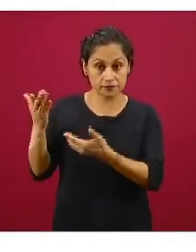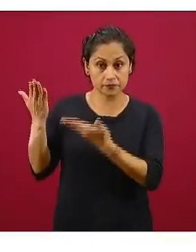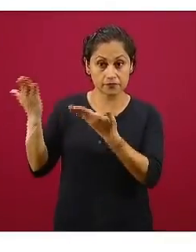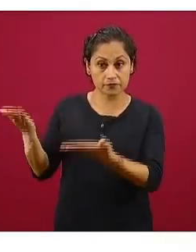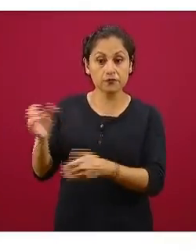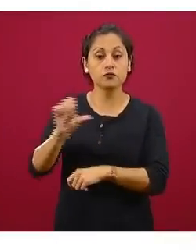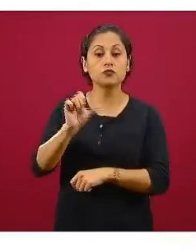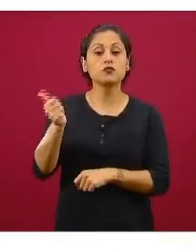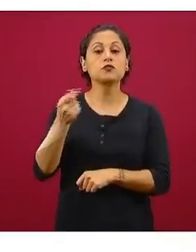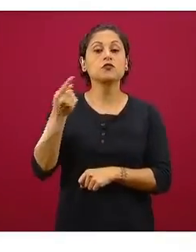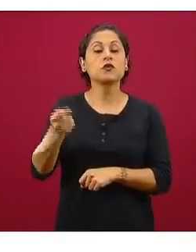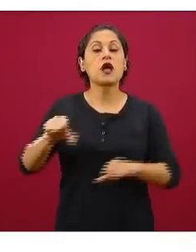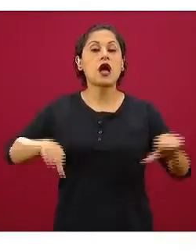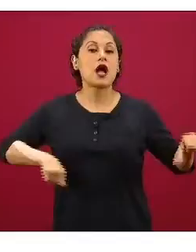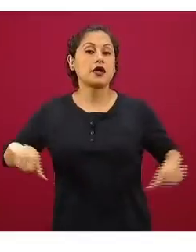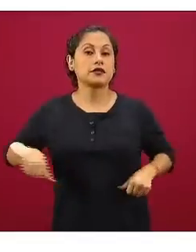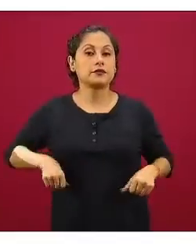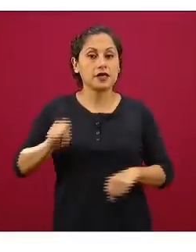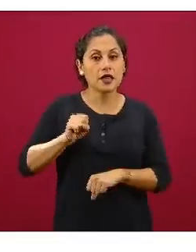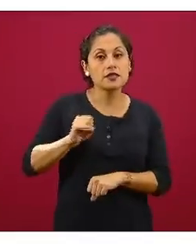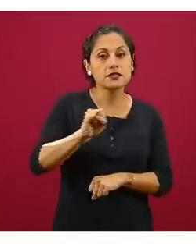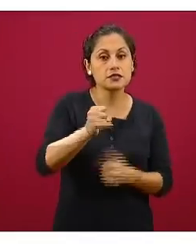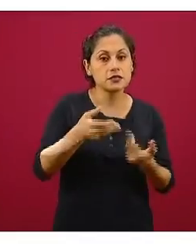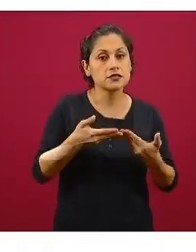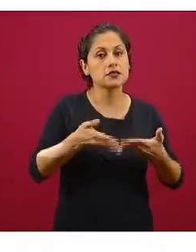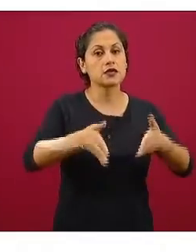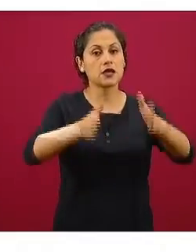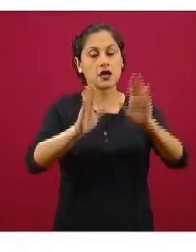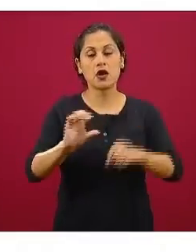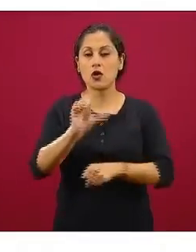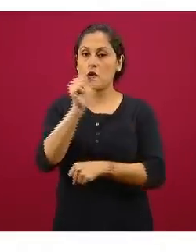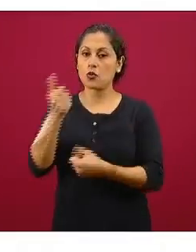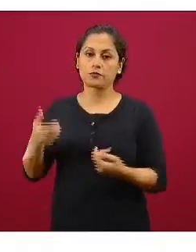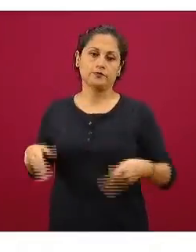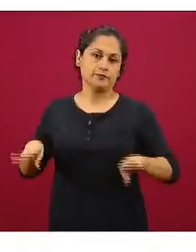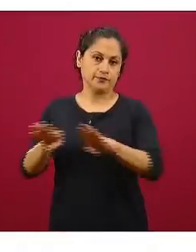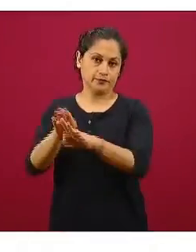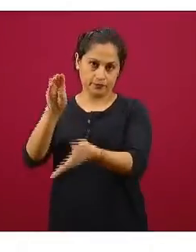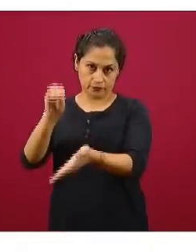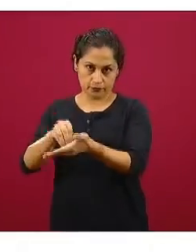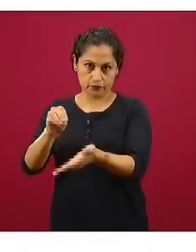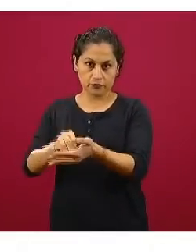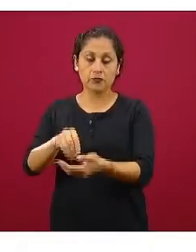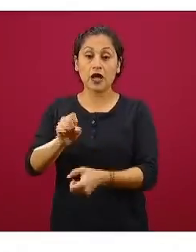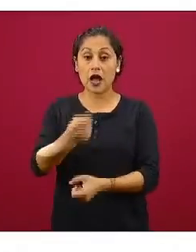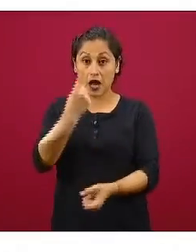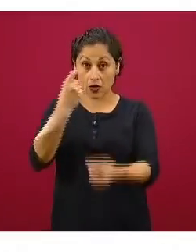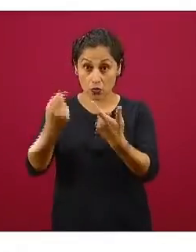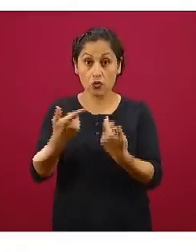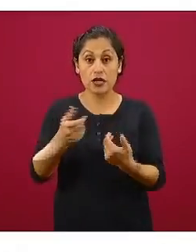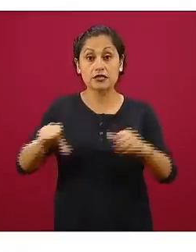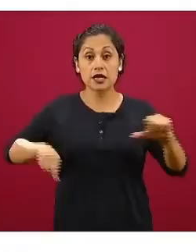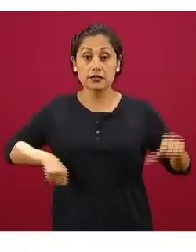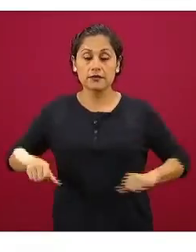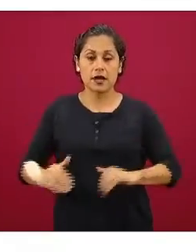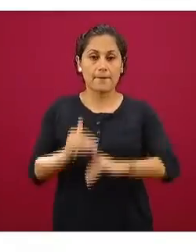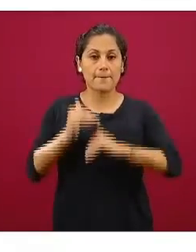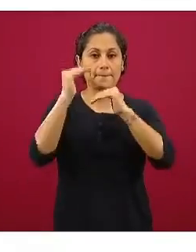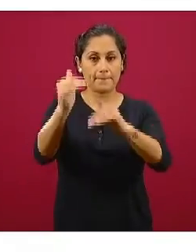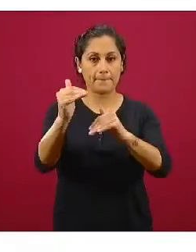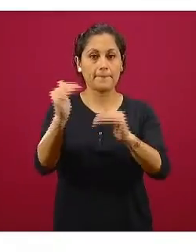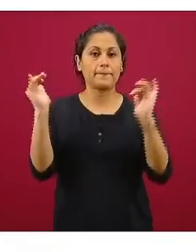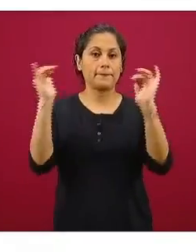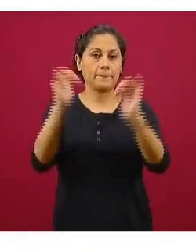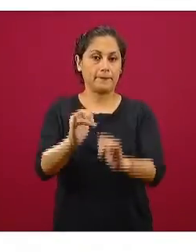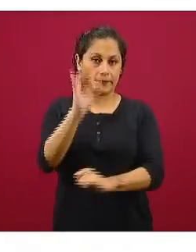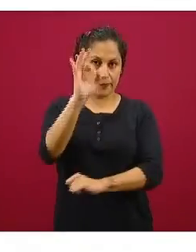pueden llevarse a cabo y en función también de su aforo o su limitación. Esto es importante repasarlo todos los días para